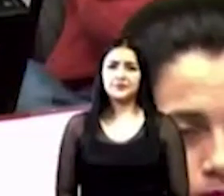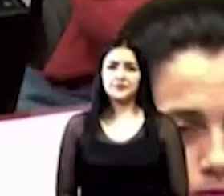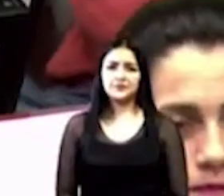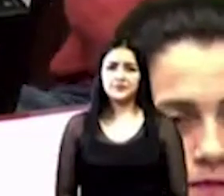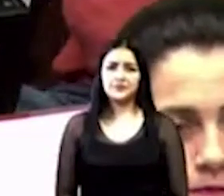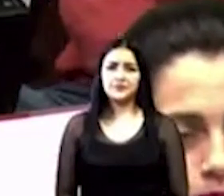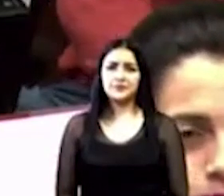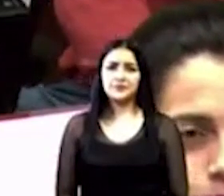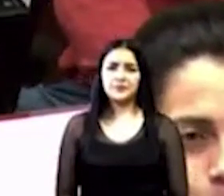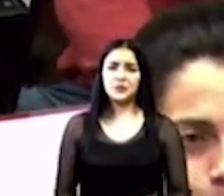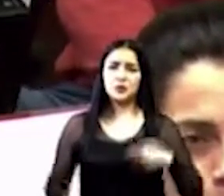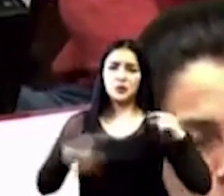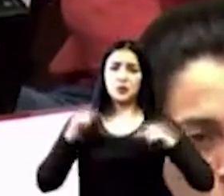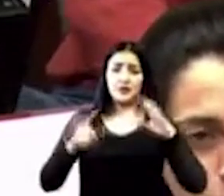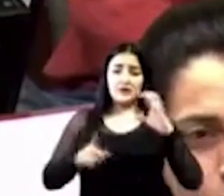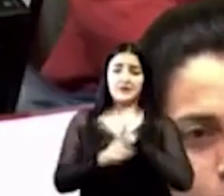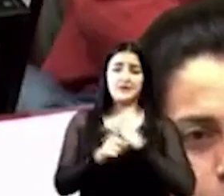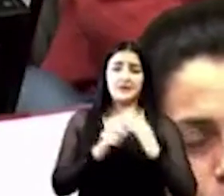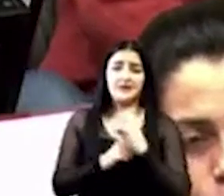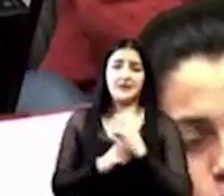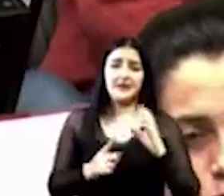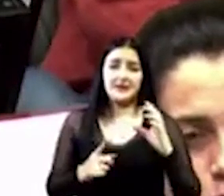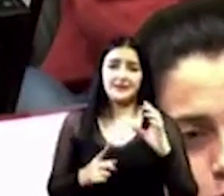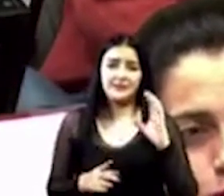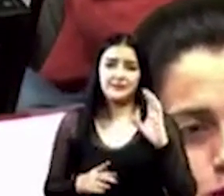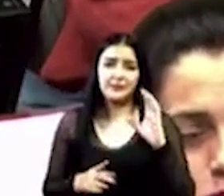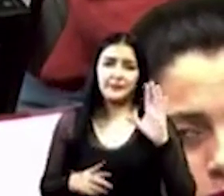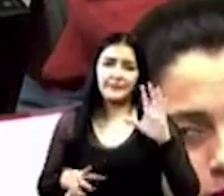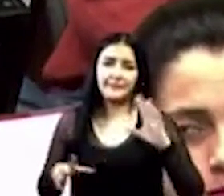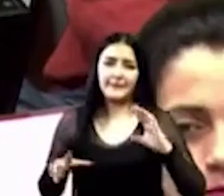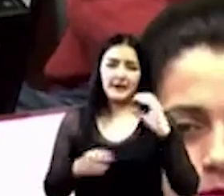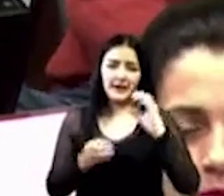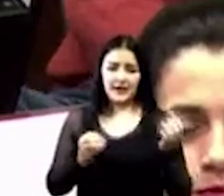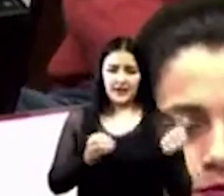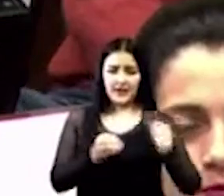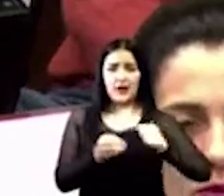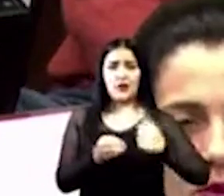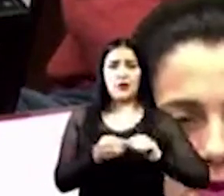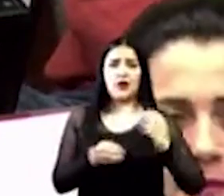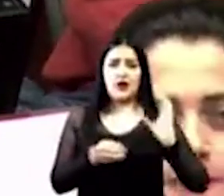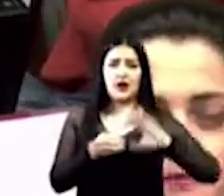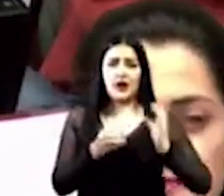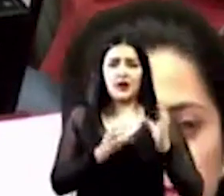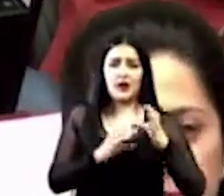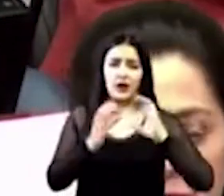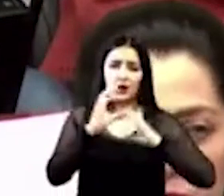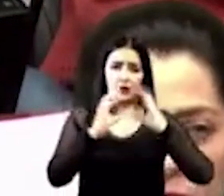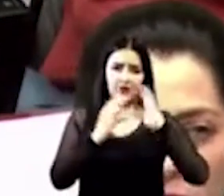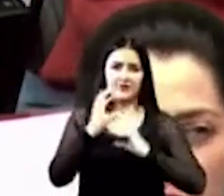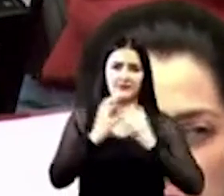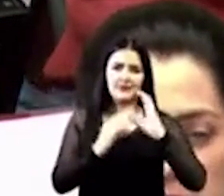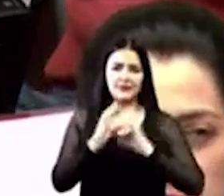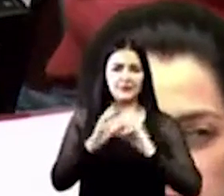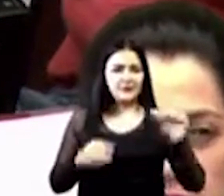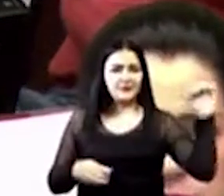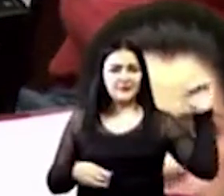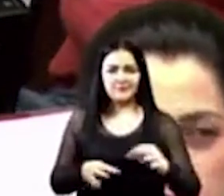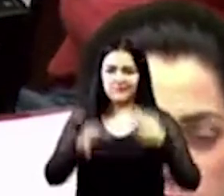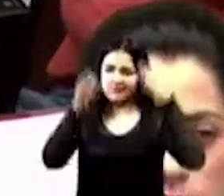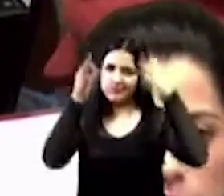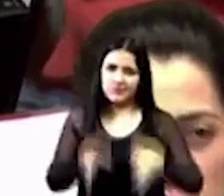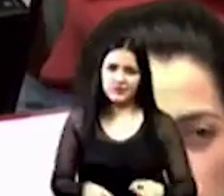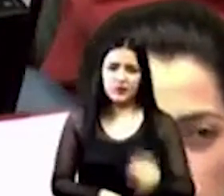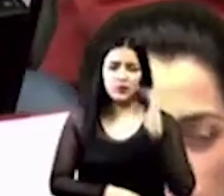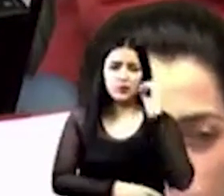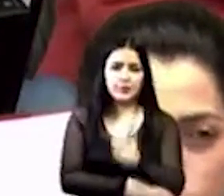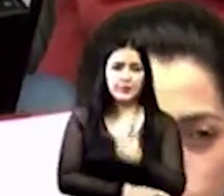la sociedad civil de Arauca inicia un paro social por el incumplimiento del